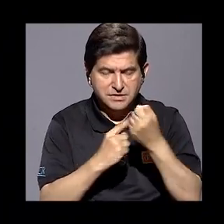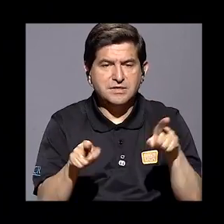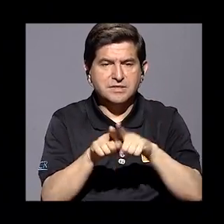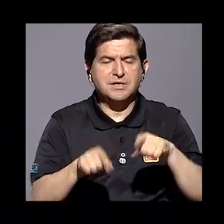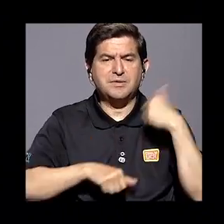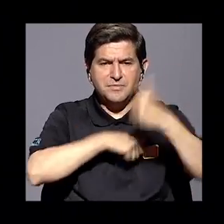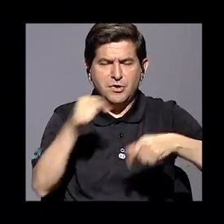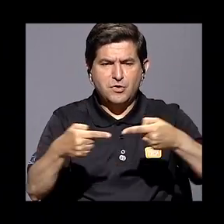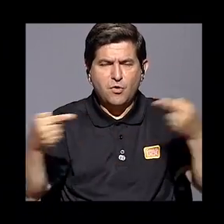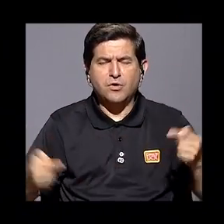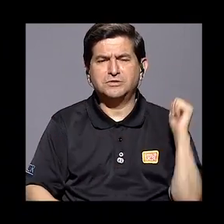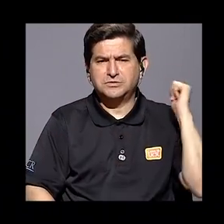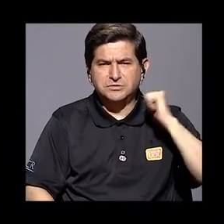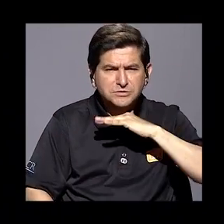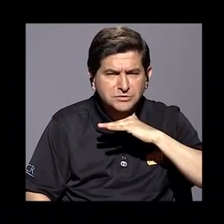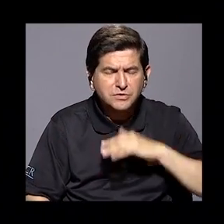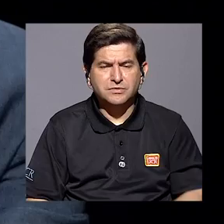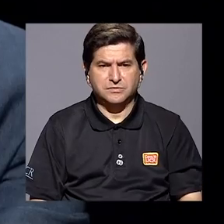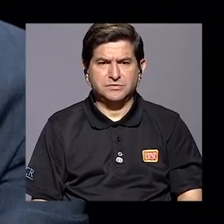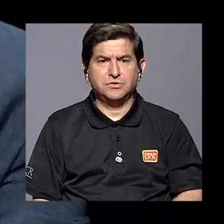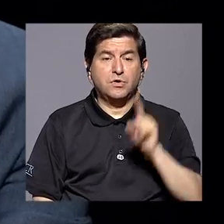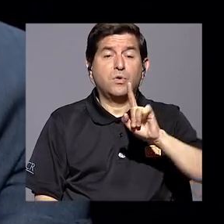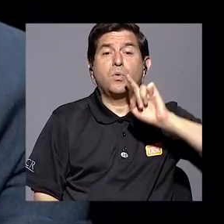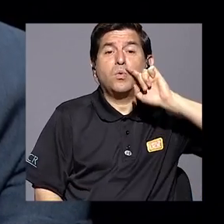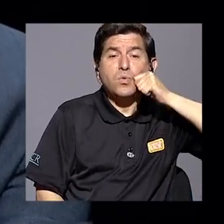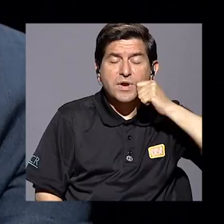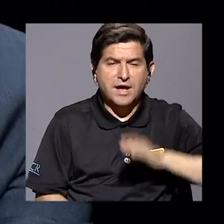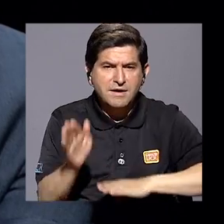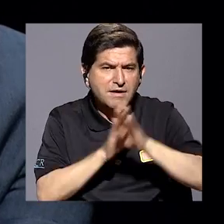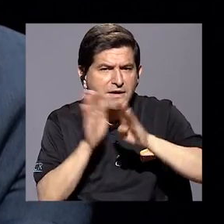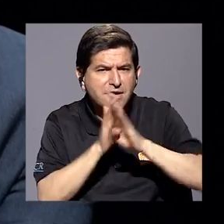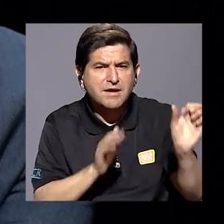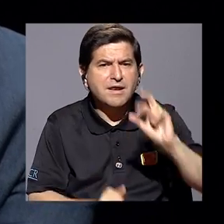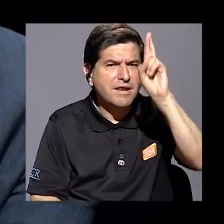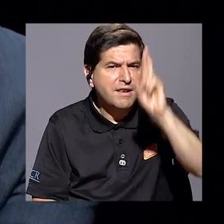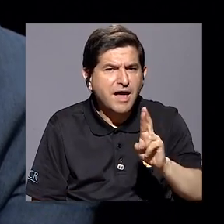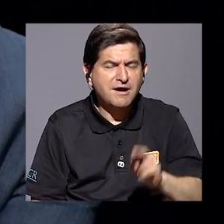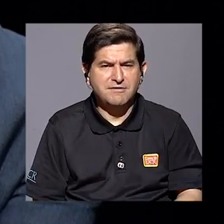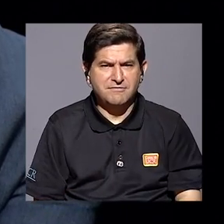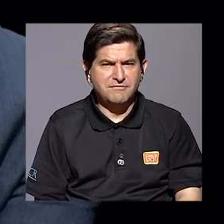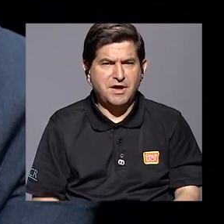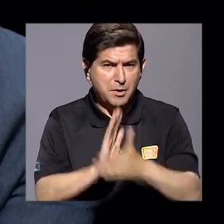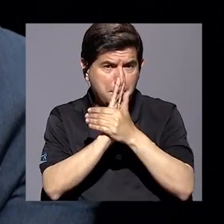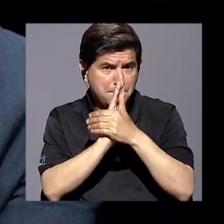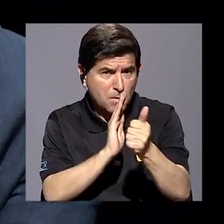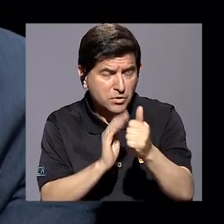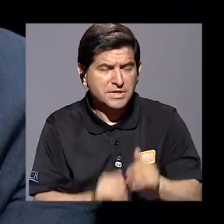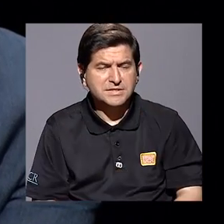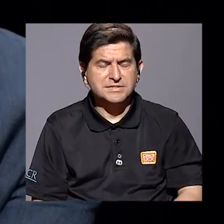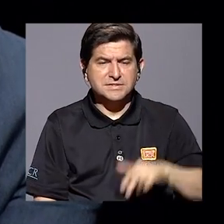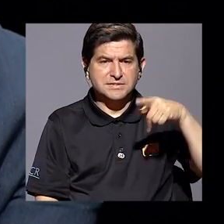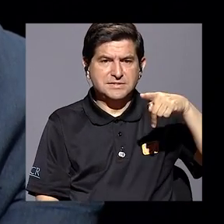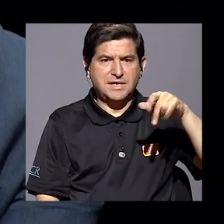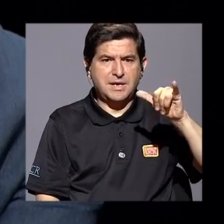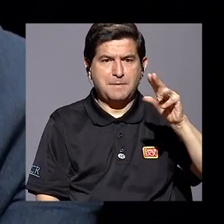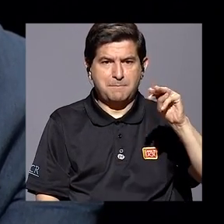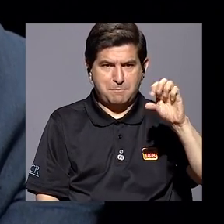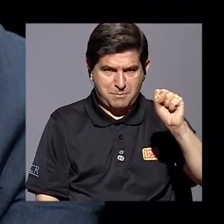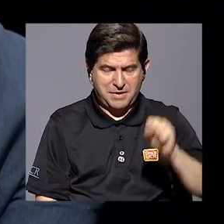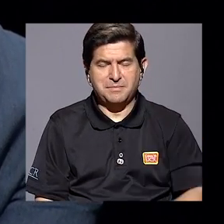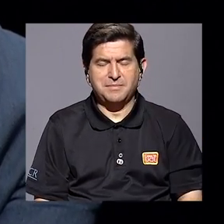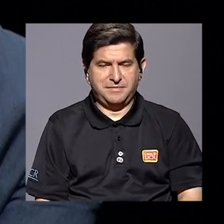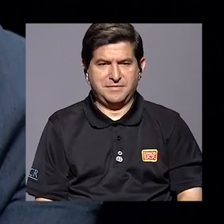luchar contra la corrupción en el modelo de está una de las claves del desarrollo de costa rica sería potenciar las pymes las pequeñas y